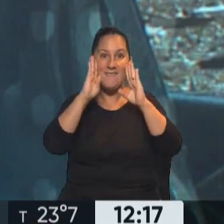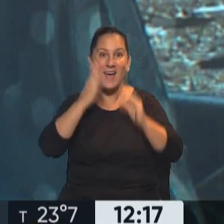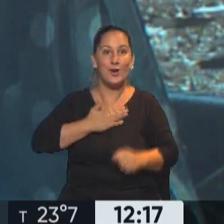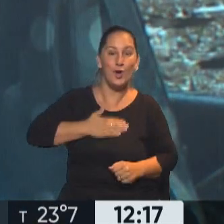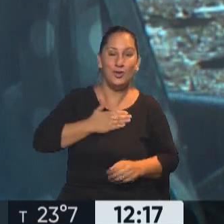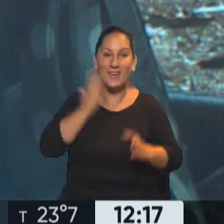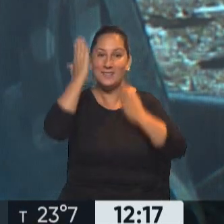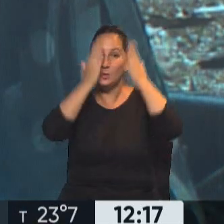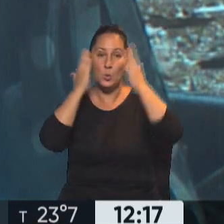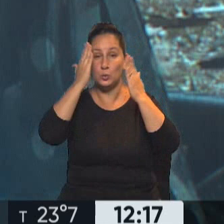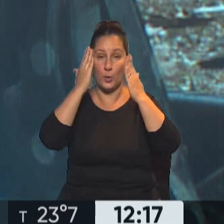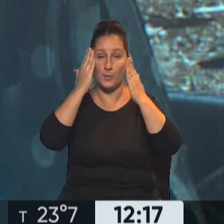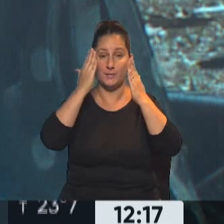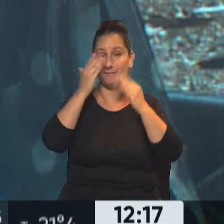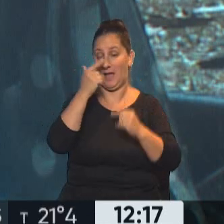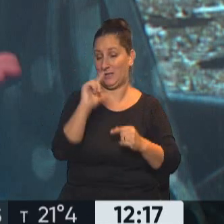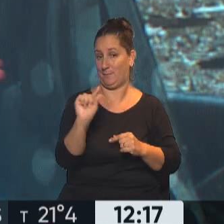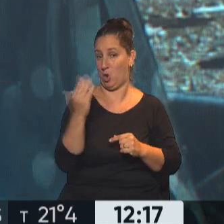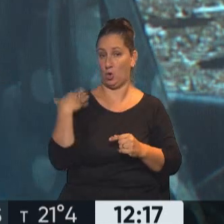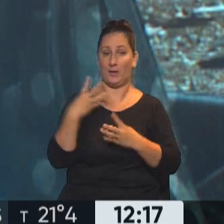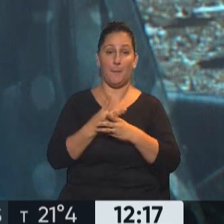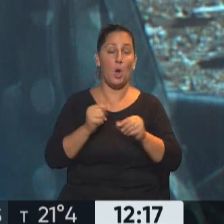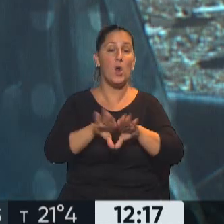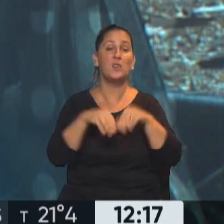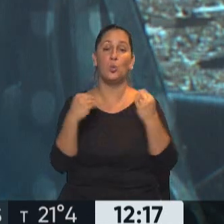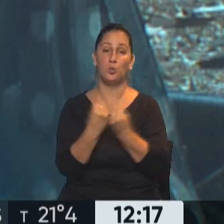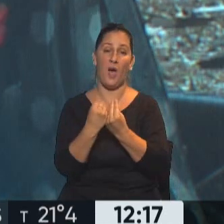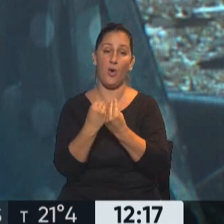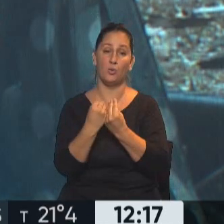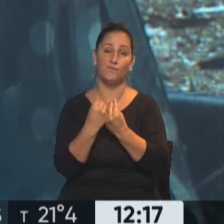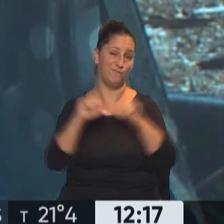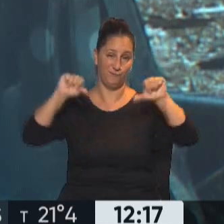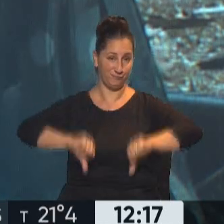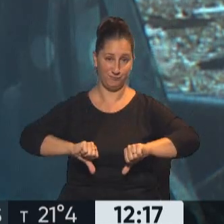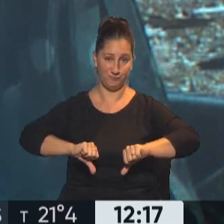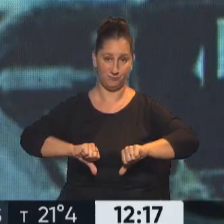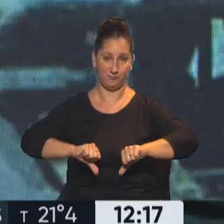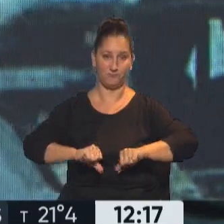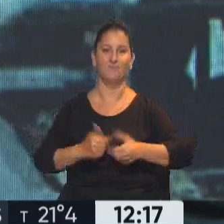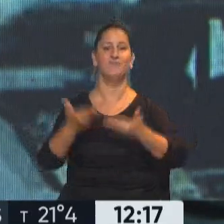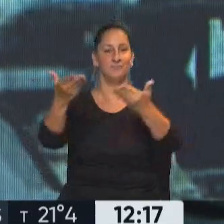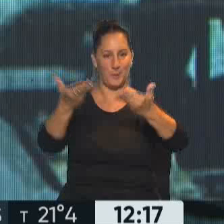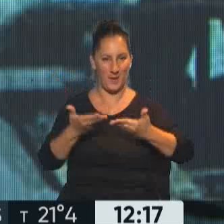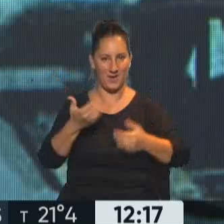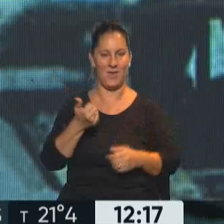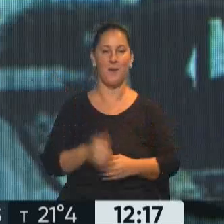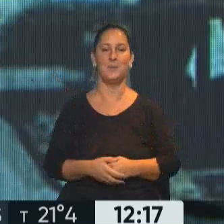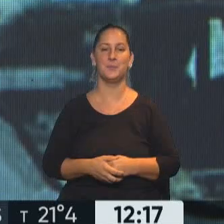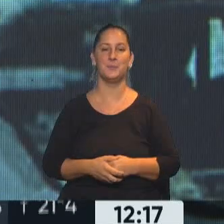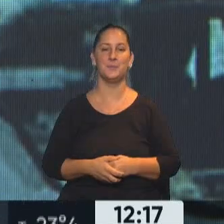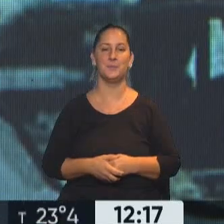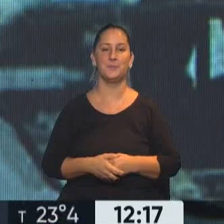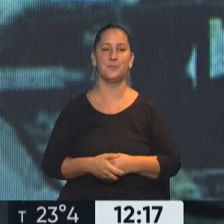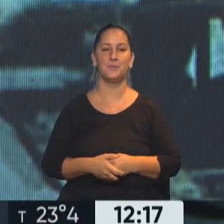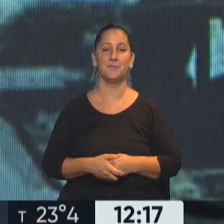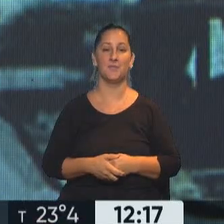en este encuentro que culminó hace algunas horas con resultado 2 puntos fracaso. Alejandra, bienvenida. ¿Cómo estamos? Muchas gracias. Muy bien. Bueno,